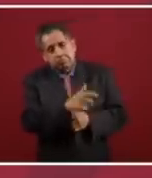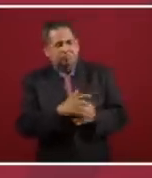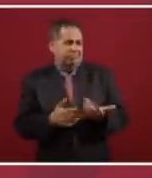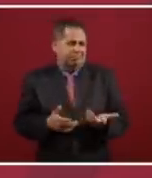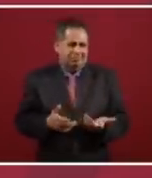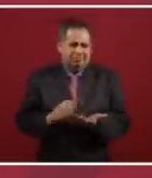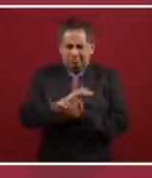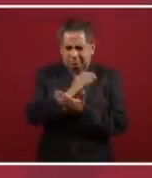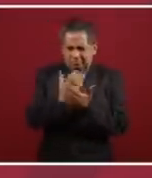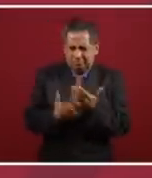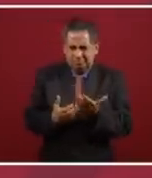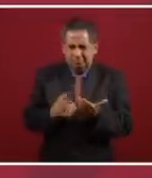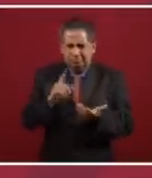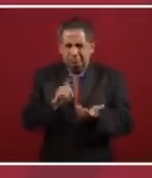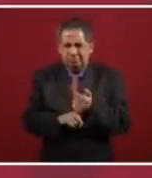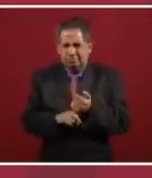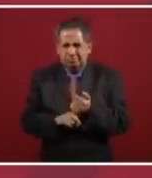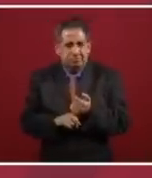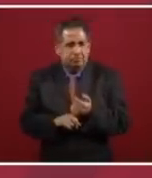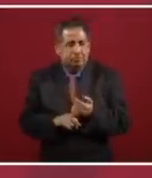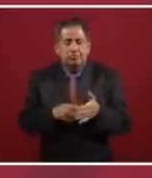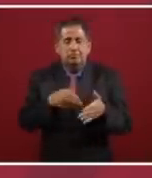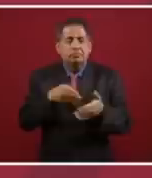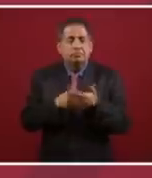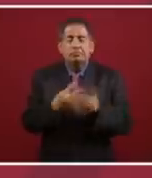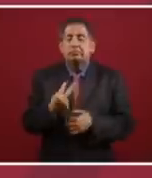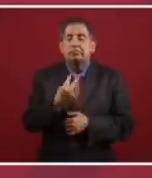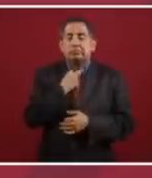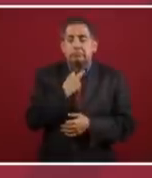contratos que les llaman sin salida,